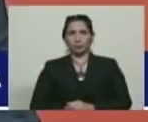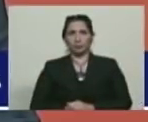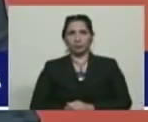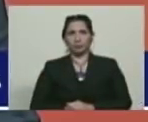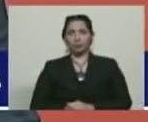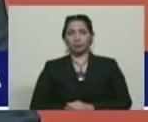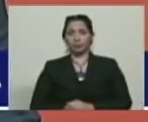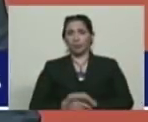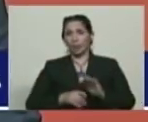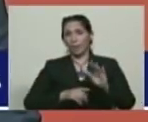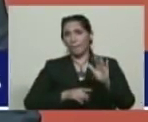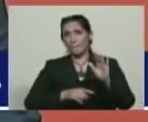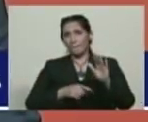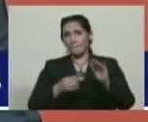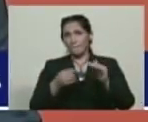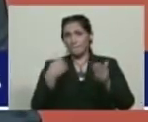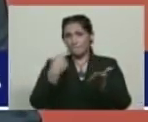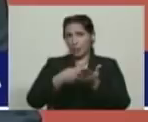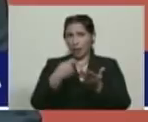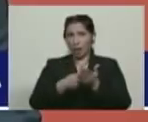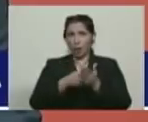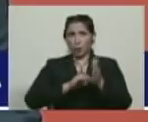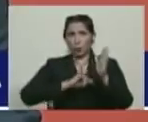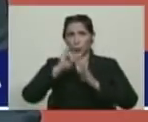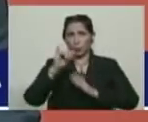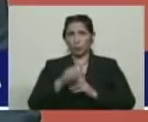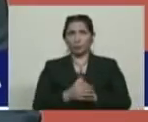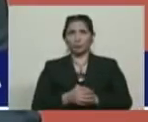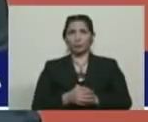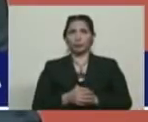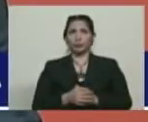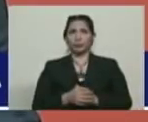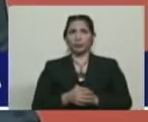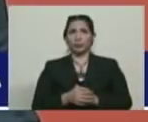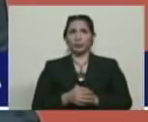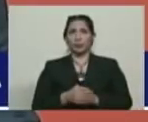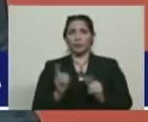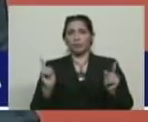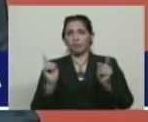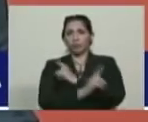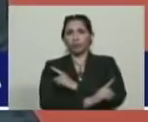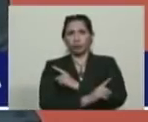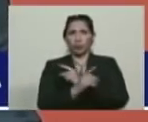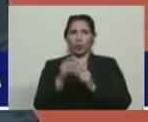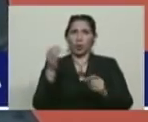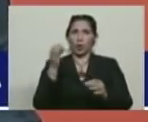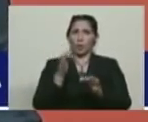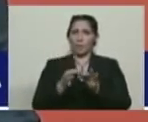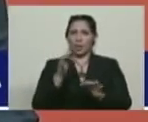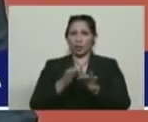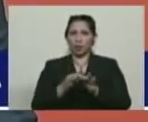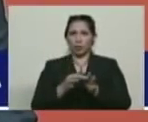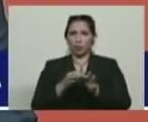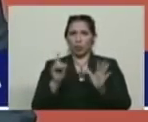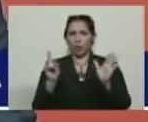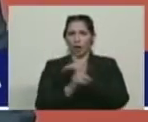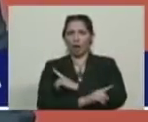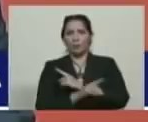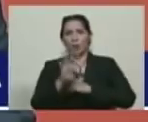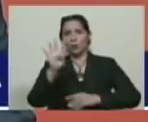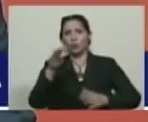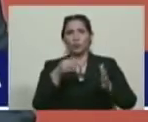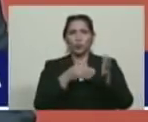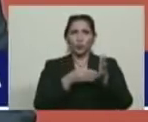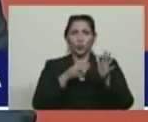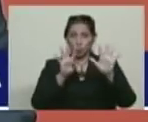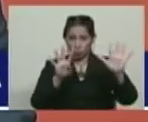salarial la modificación de la unidad de cuenta del petró a nueve mil bolívares el medio petro